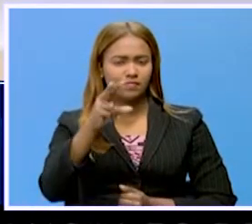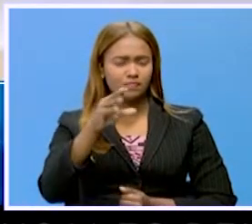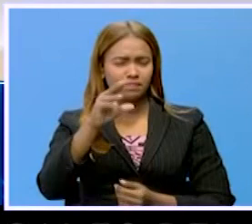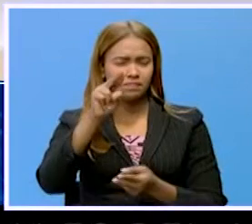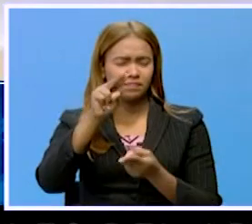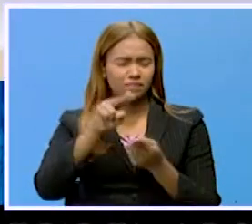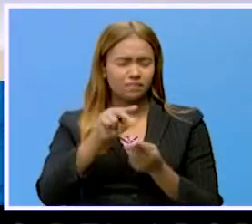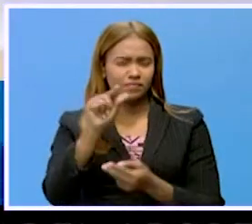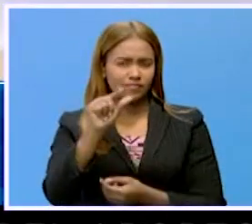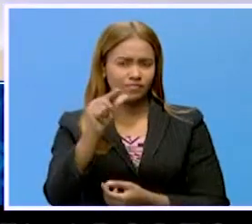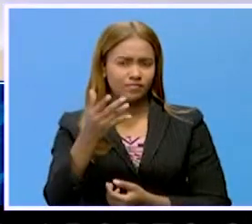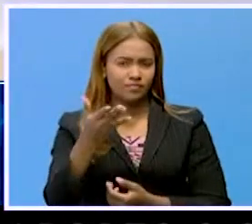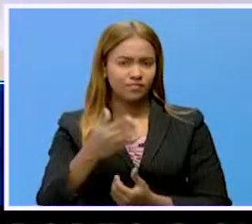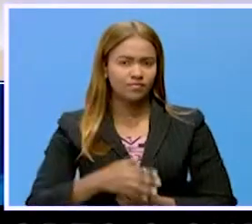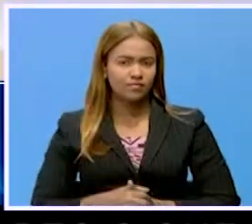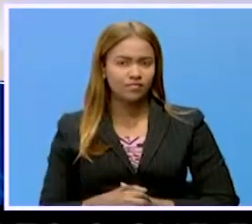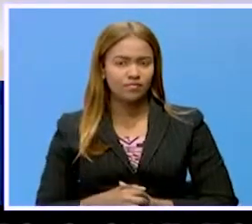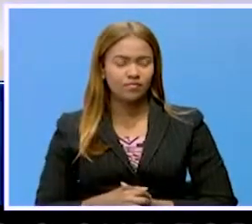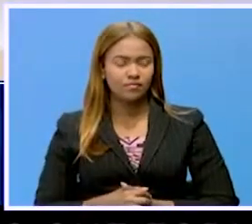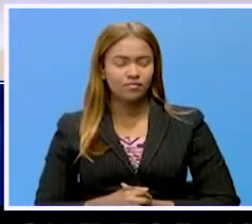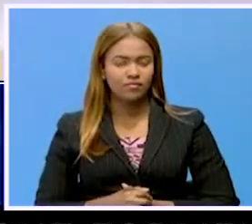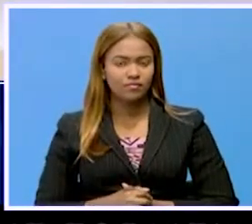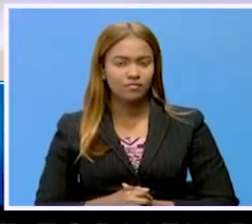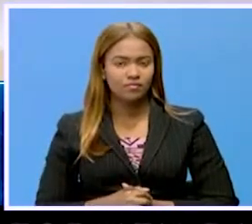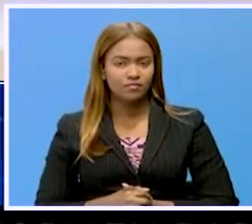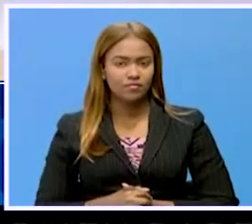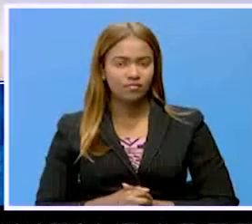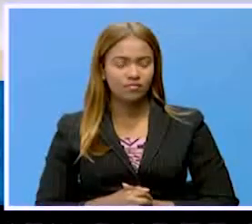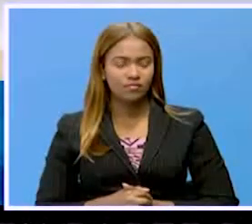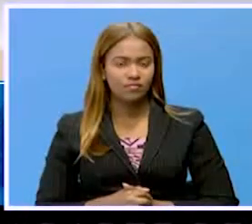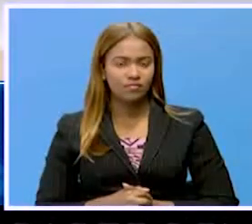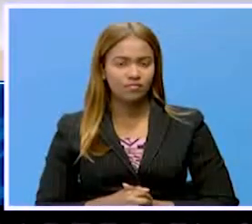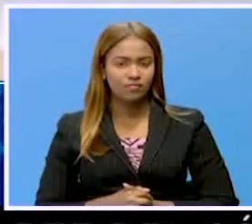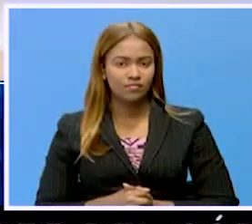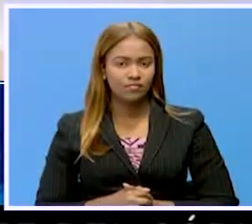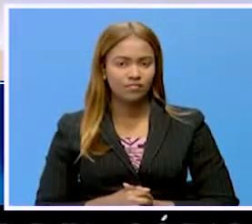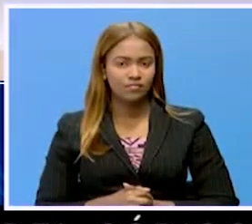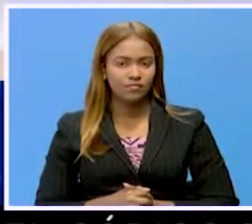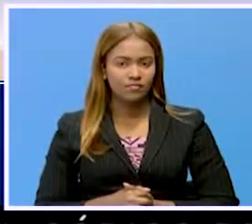Y continúe la pregunta. Baja un poco el televisor y continúe la pregunta, por favor. El costo de